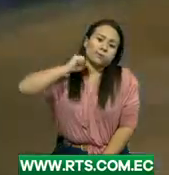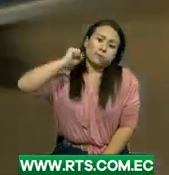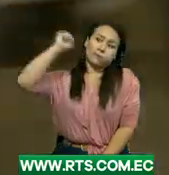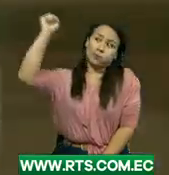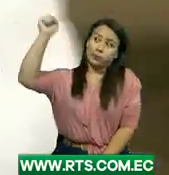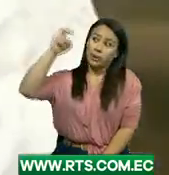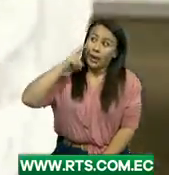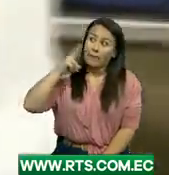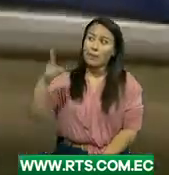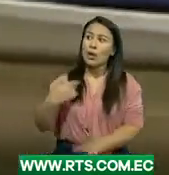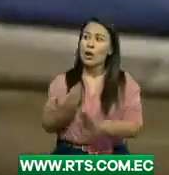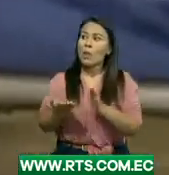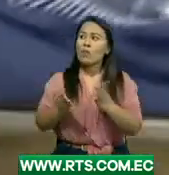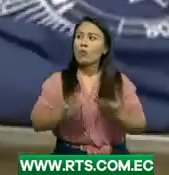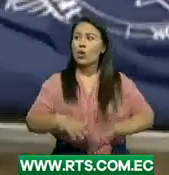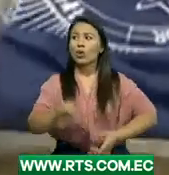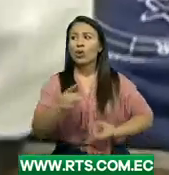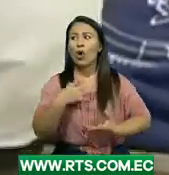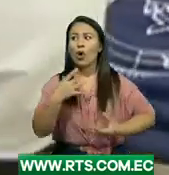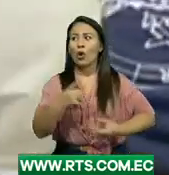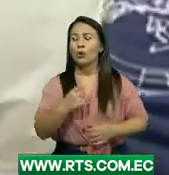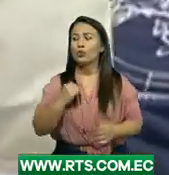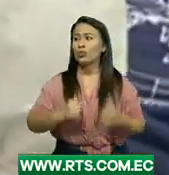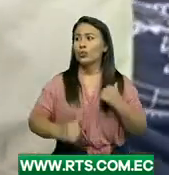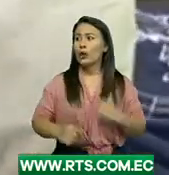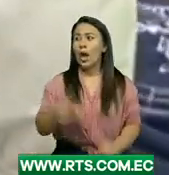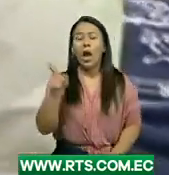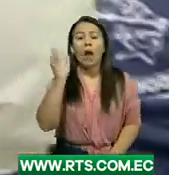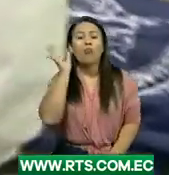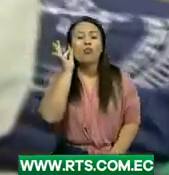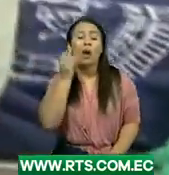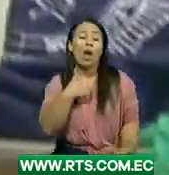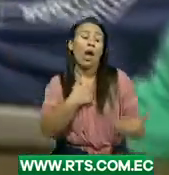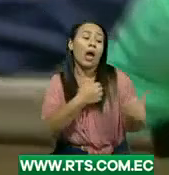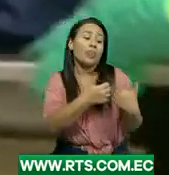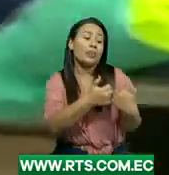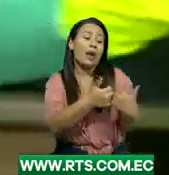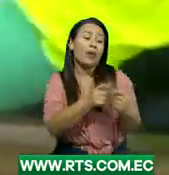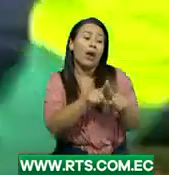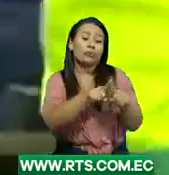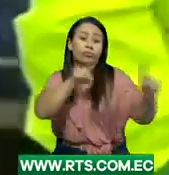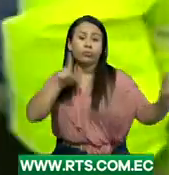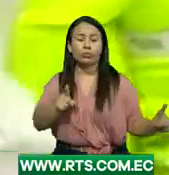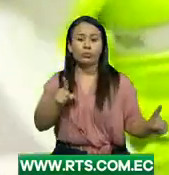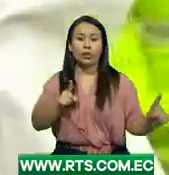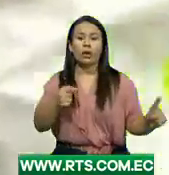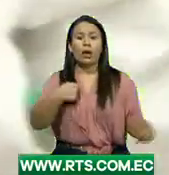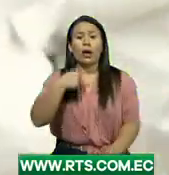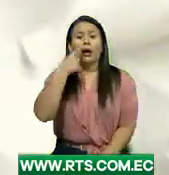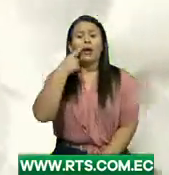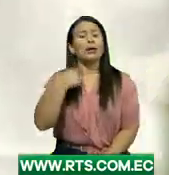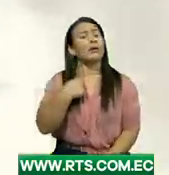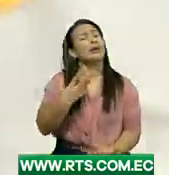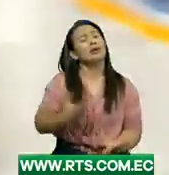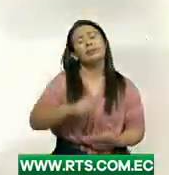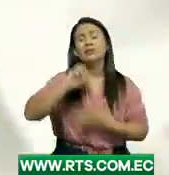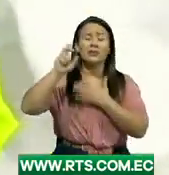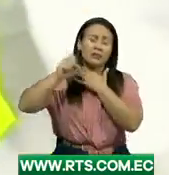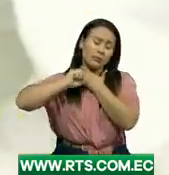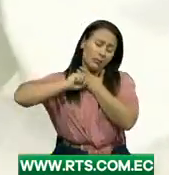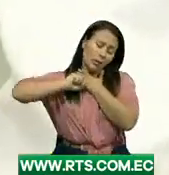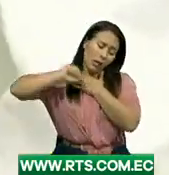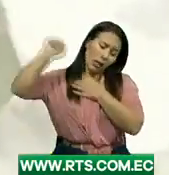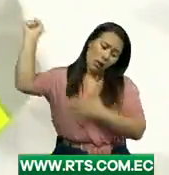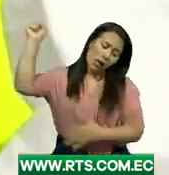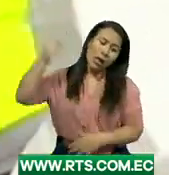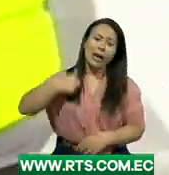huir supuestamente de sus dolores del alma. La chica de sus ojos acabó con sus sueños. El tiempo solo le alcanzó para